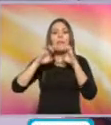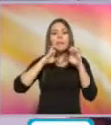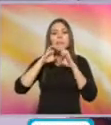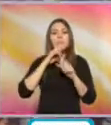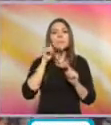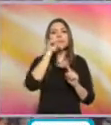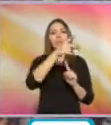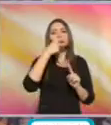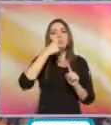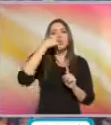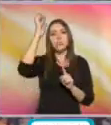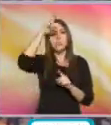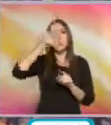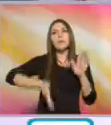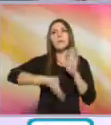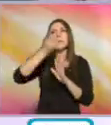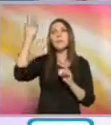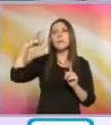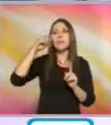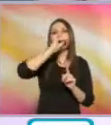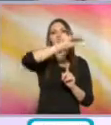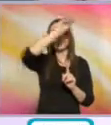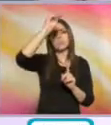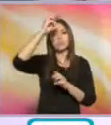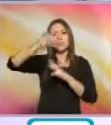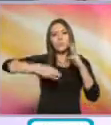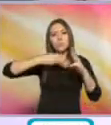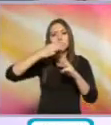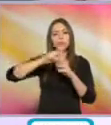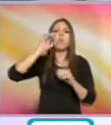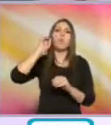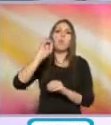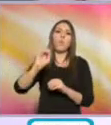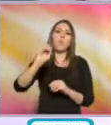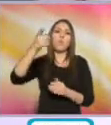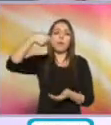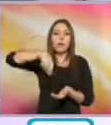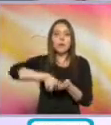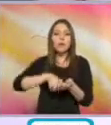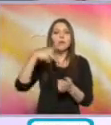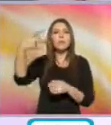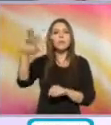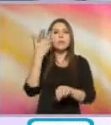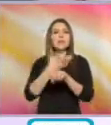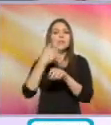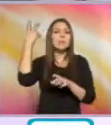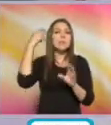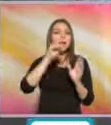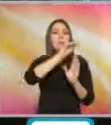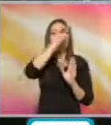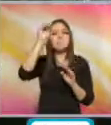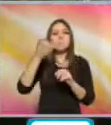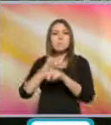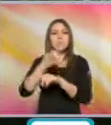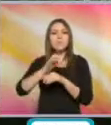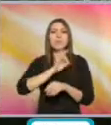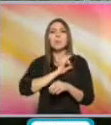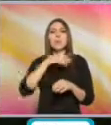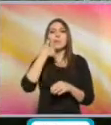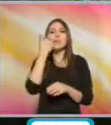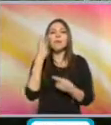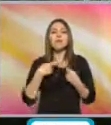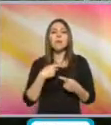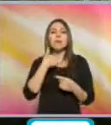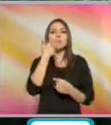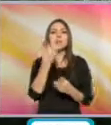Trump, que esté viajando por el mundo, o al menos viajando dentro del interior del país, y que conceda algunas entrevistas y preguntas, sobre todo,